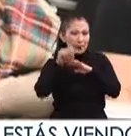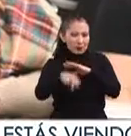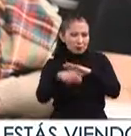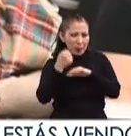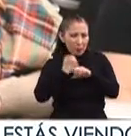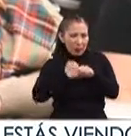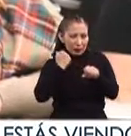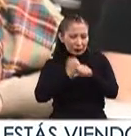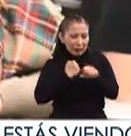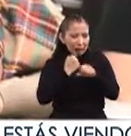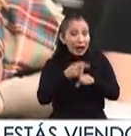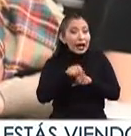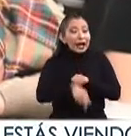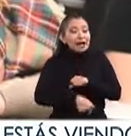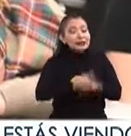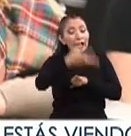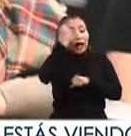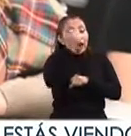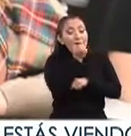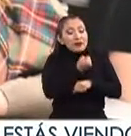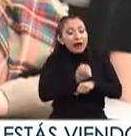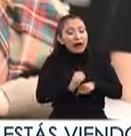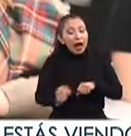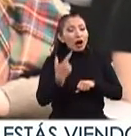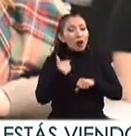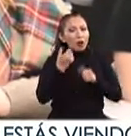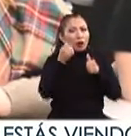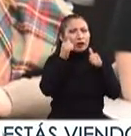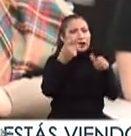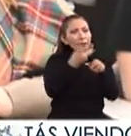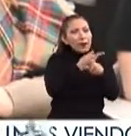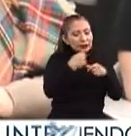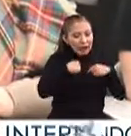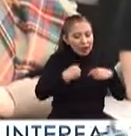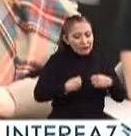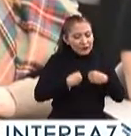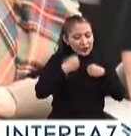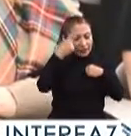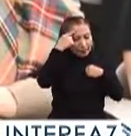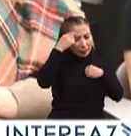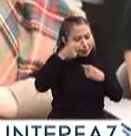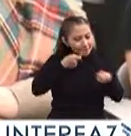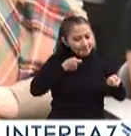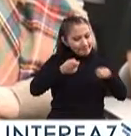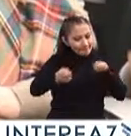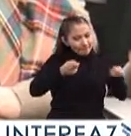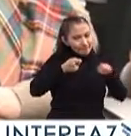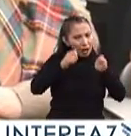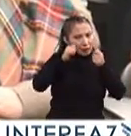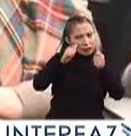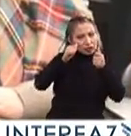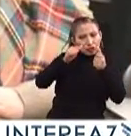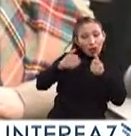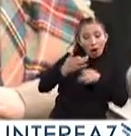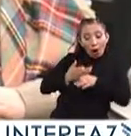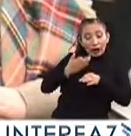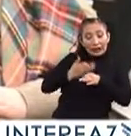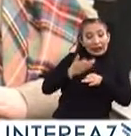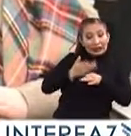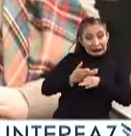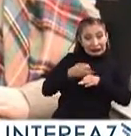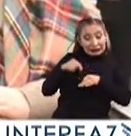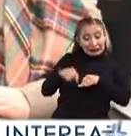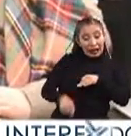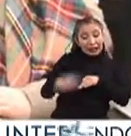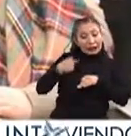mindfulness radica en adquirir la habilidad de estar al tanto de nuestras mentes, prestar atención al presente